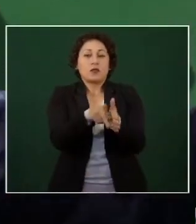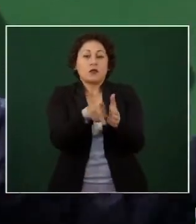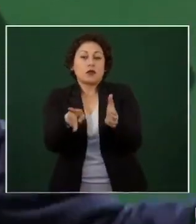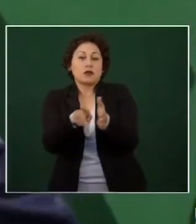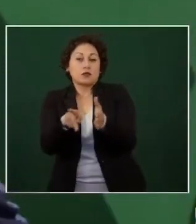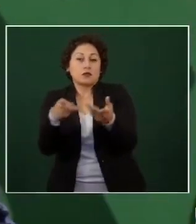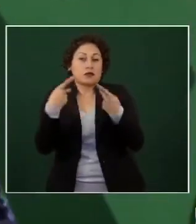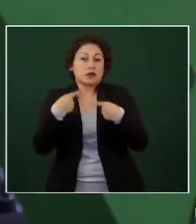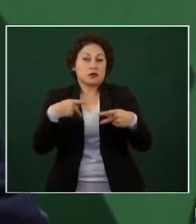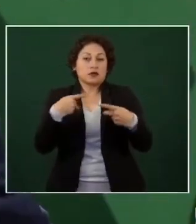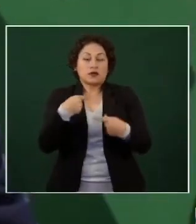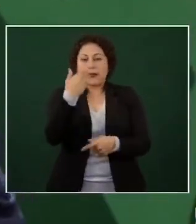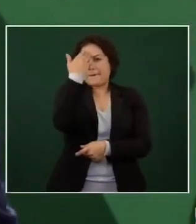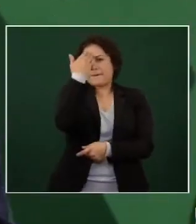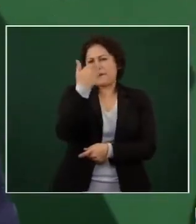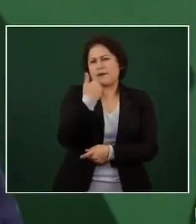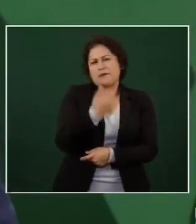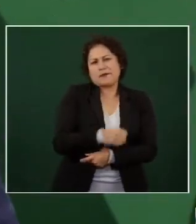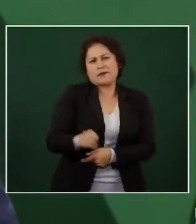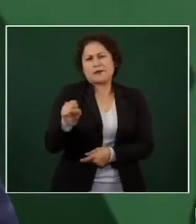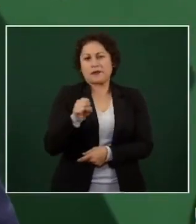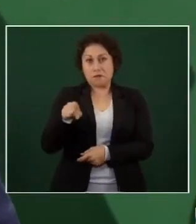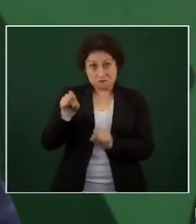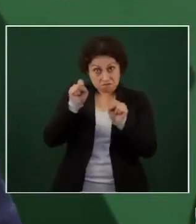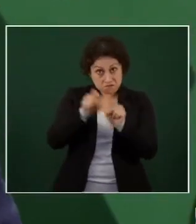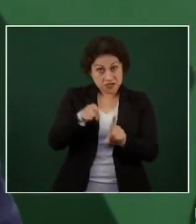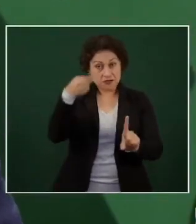famosos, García Luna,